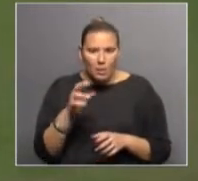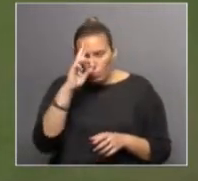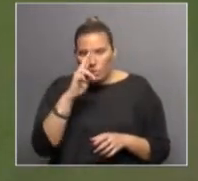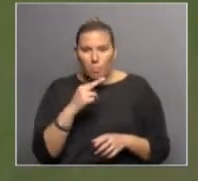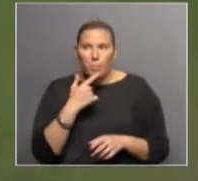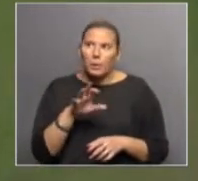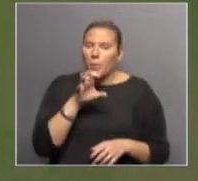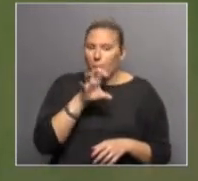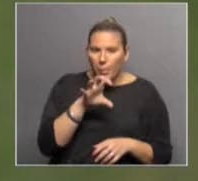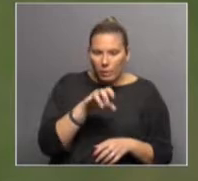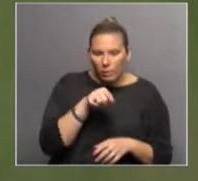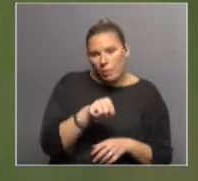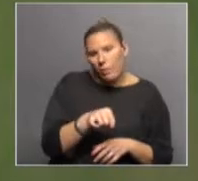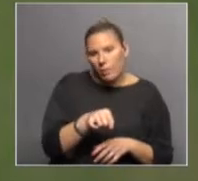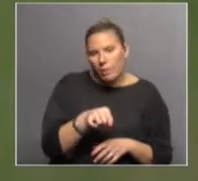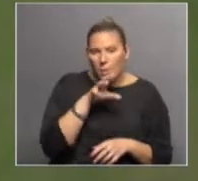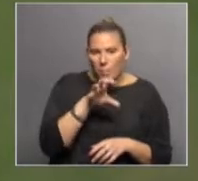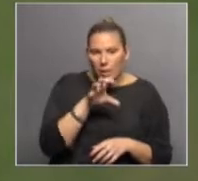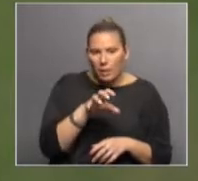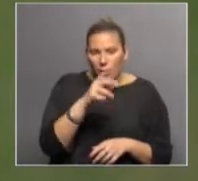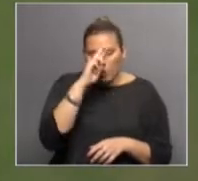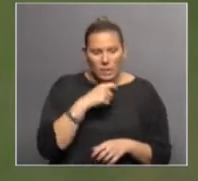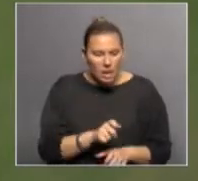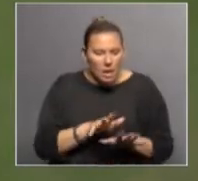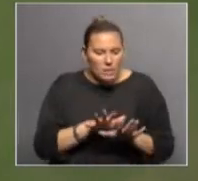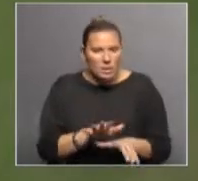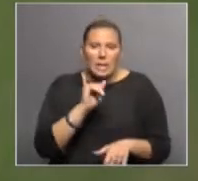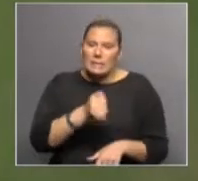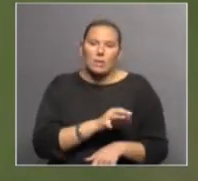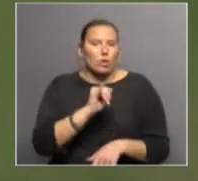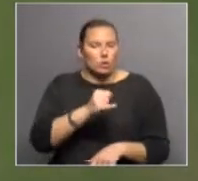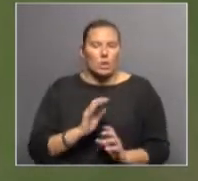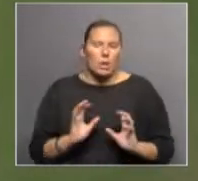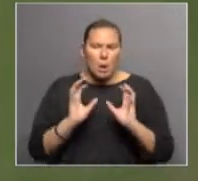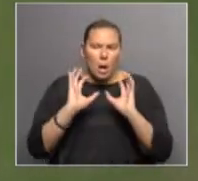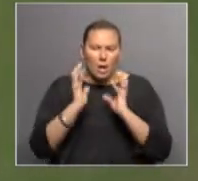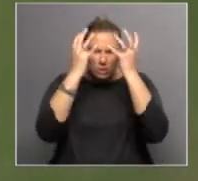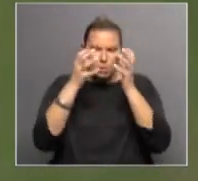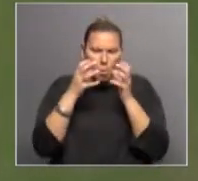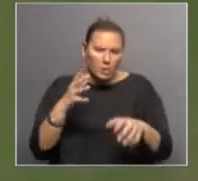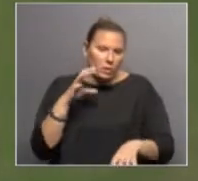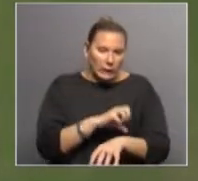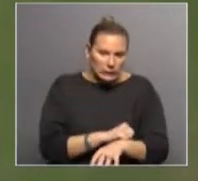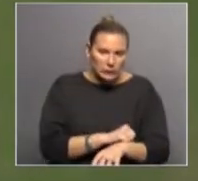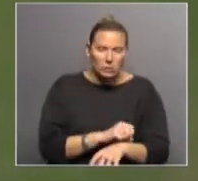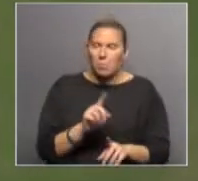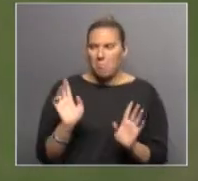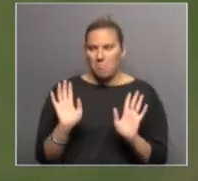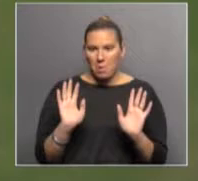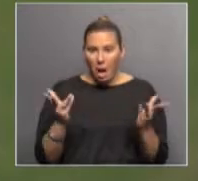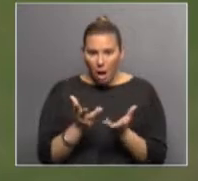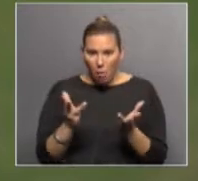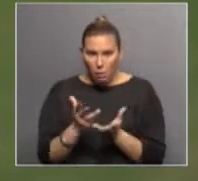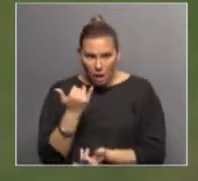tener determinado un perro de determinada raza, sí o sí va a ser agresivo y que va a generar lesiones. Eso hoy por hoy no